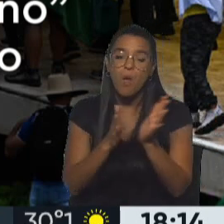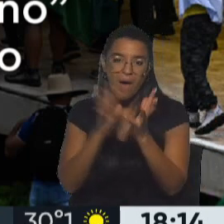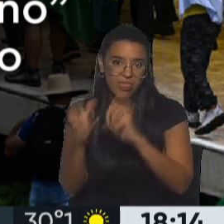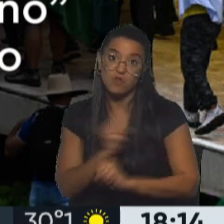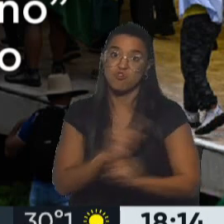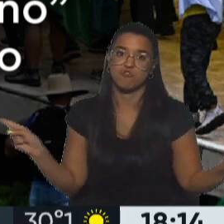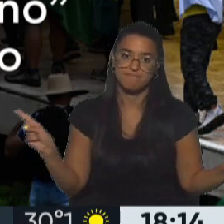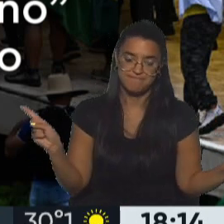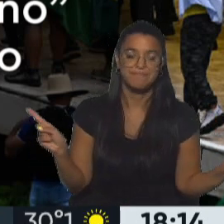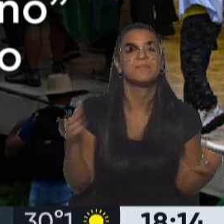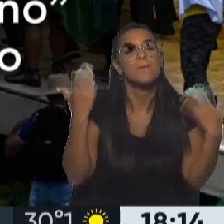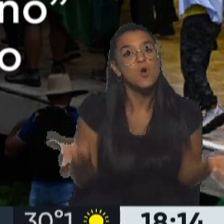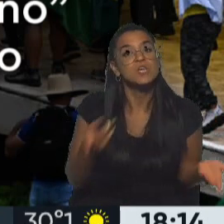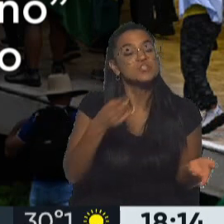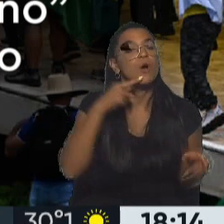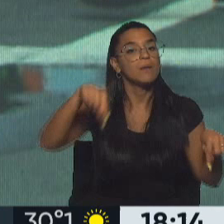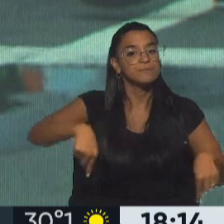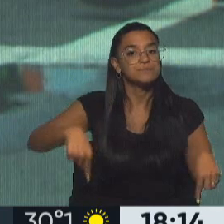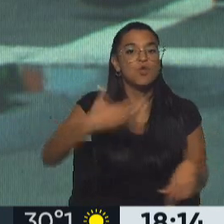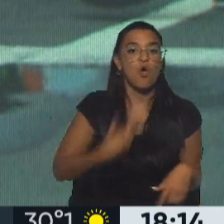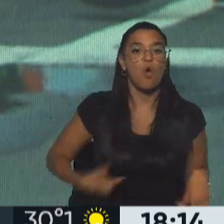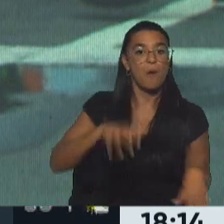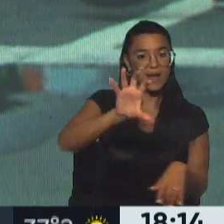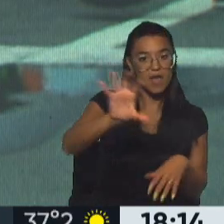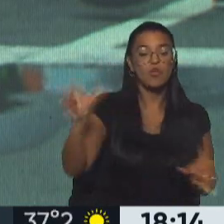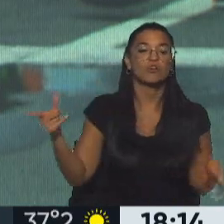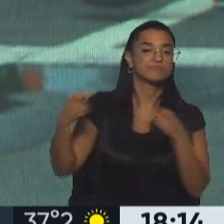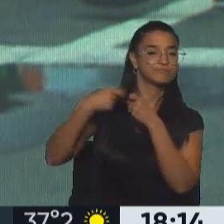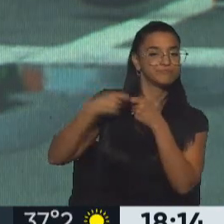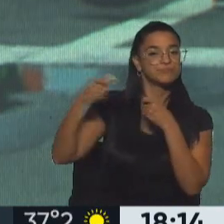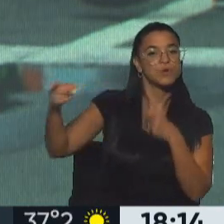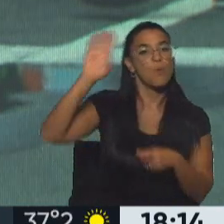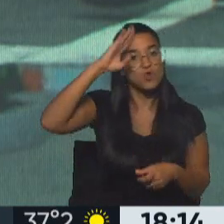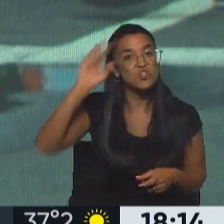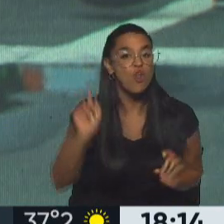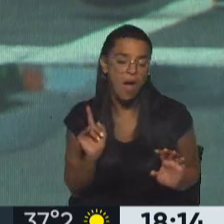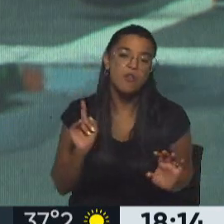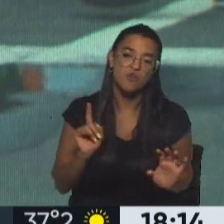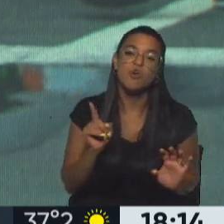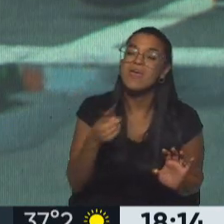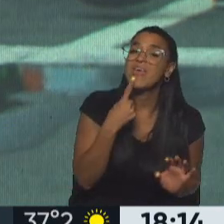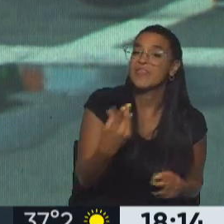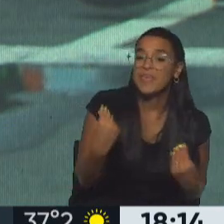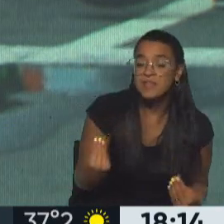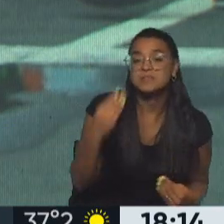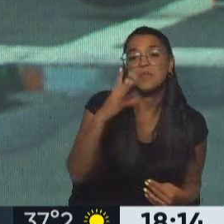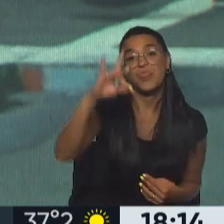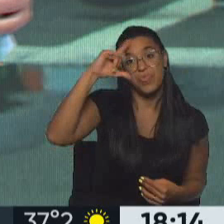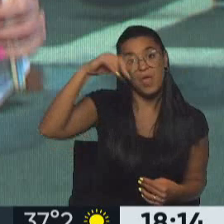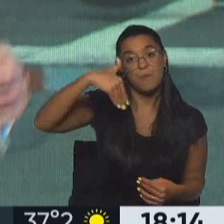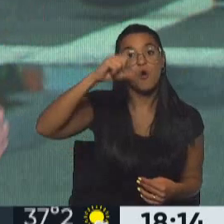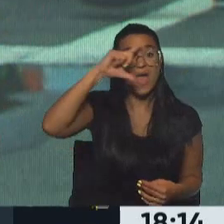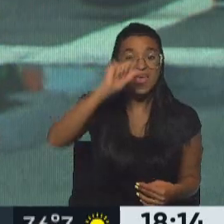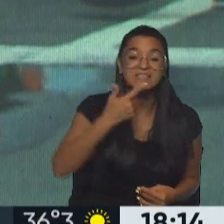pruebas por eso bueno queda señalado este gobernador Aliado de bolsonaro y básicamente lo que sostiene Alexander de moraes